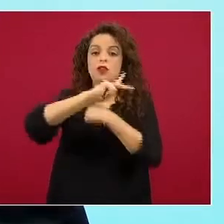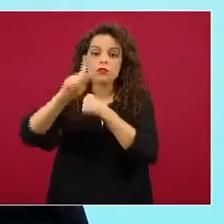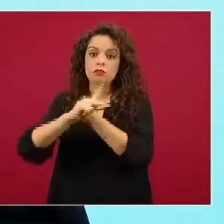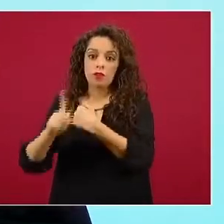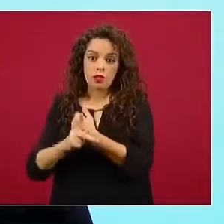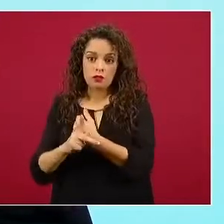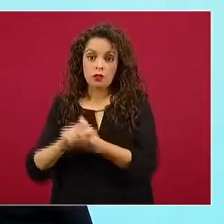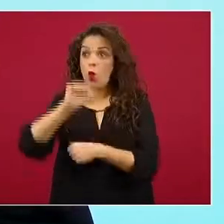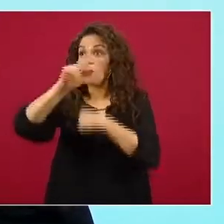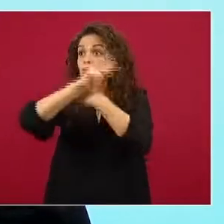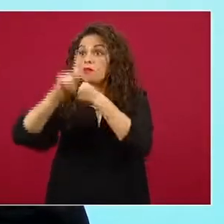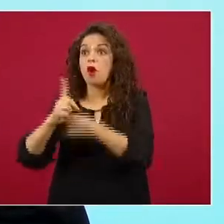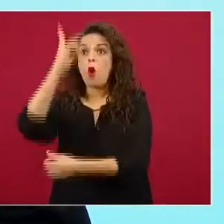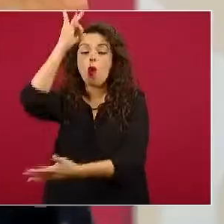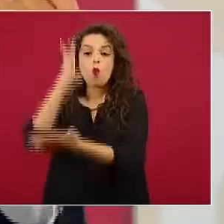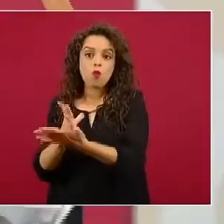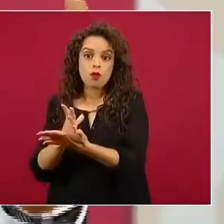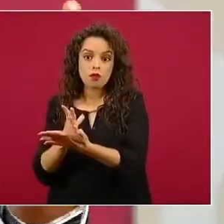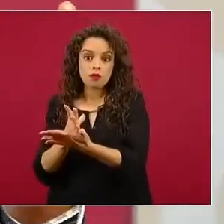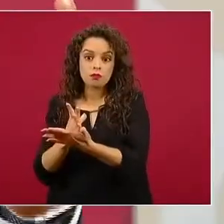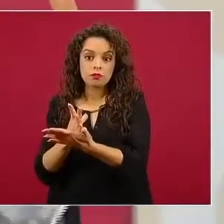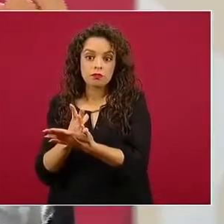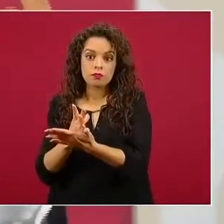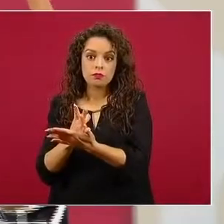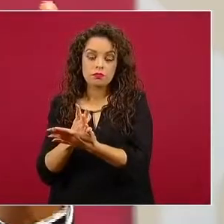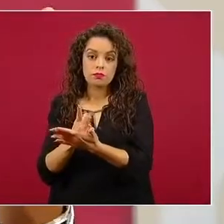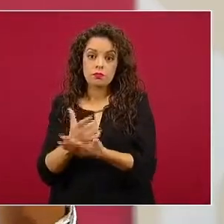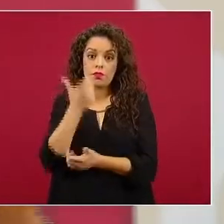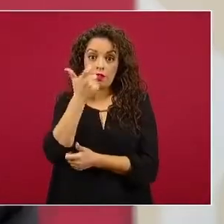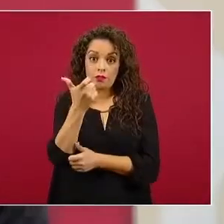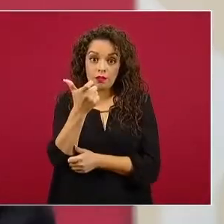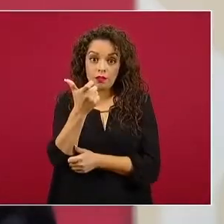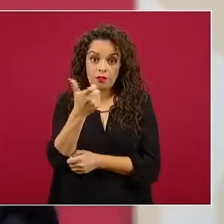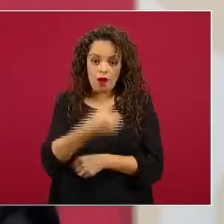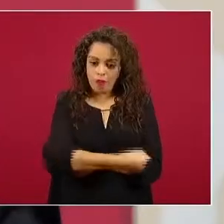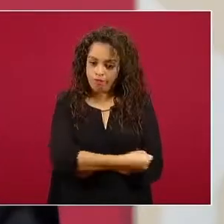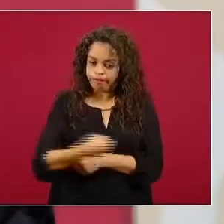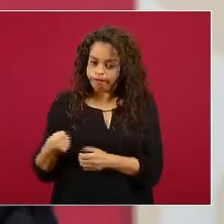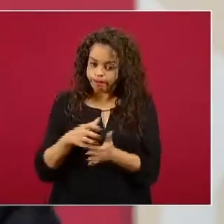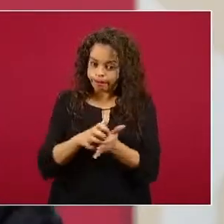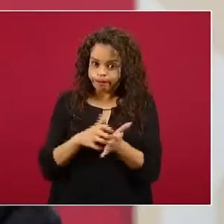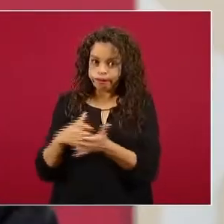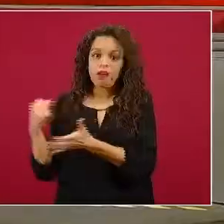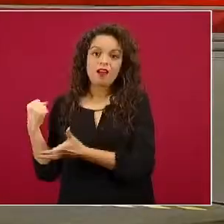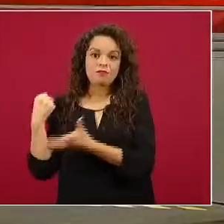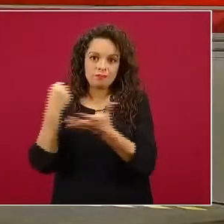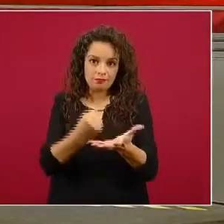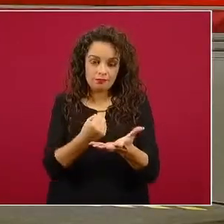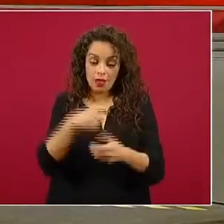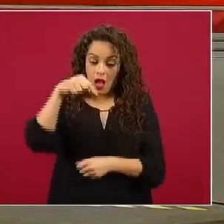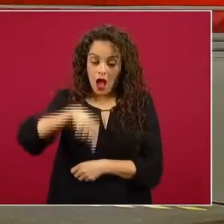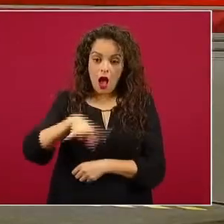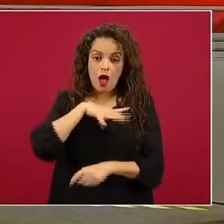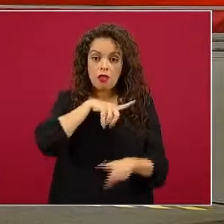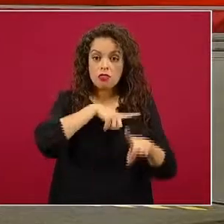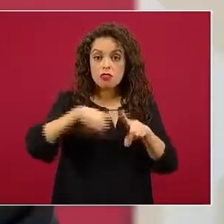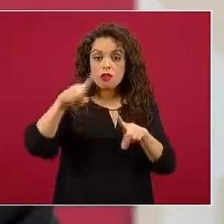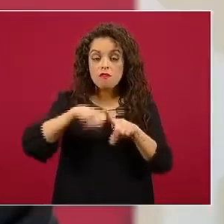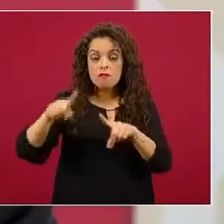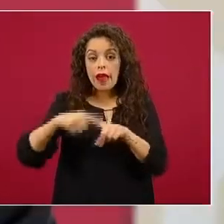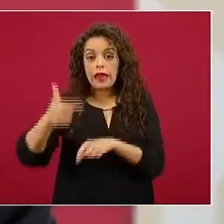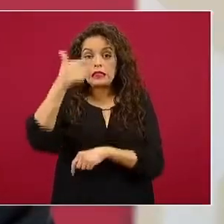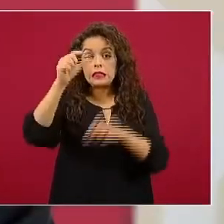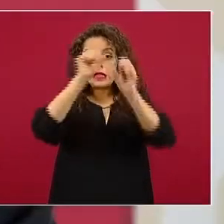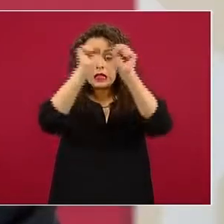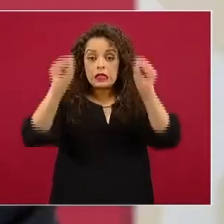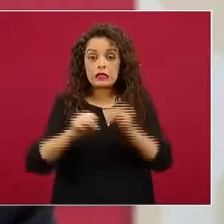es único y el recurso se optimiza y rinde más. Aquí somos 7 sistemas de salud y cada